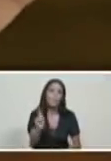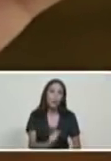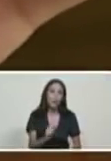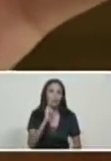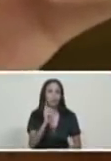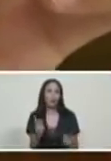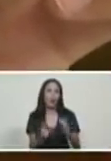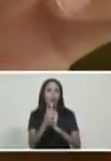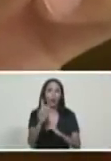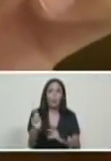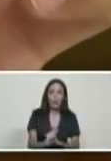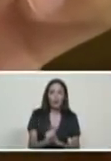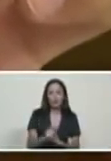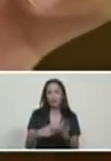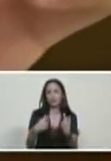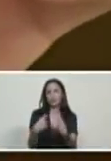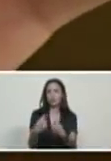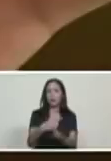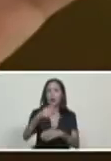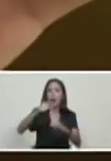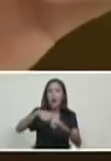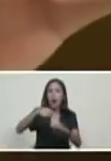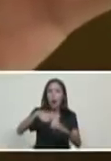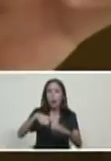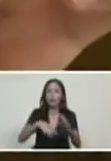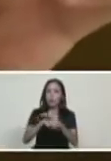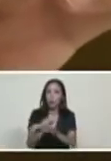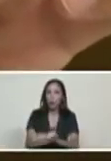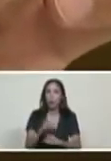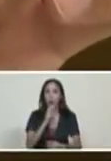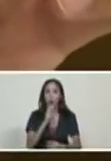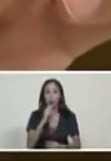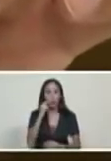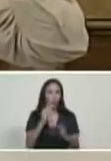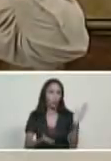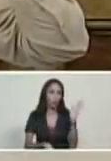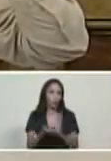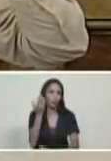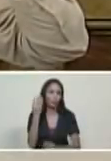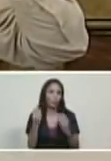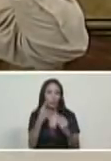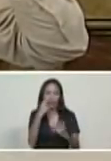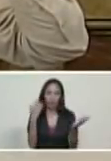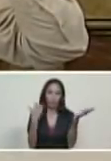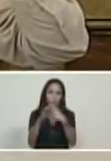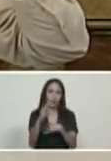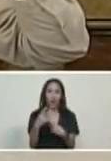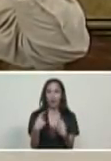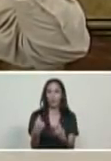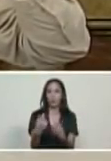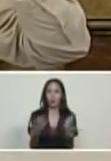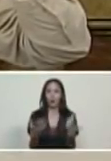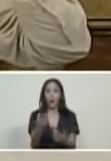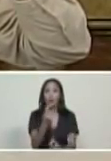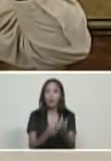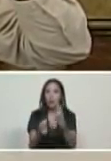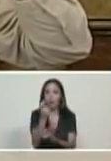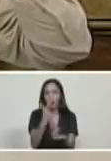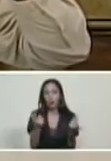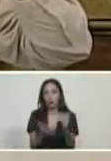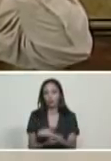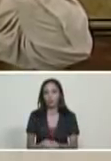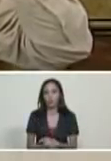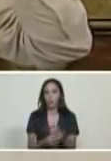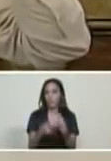dos meses de tus aguinaldos. Y ese dinerito te rinde porque es dinero en